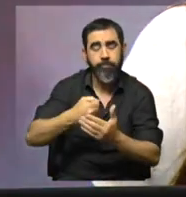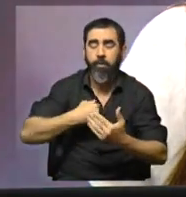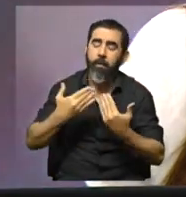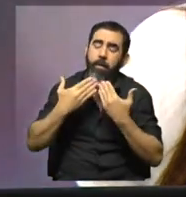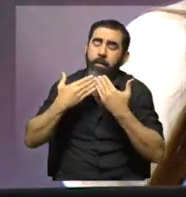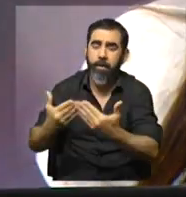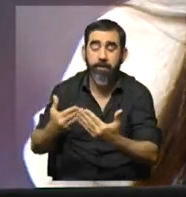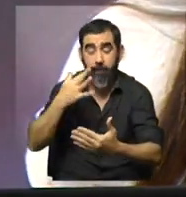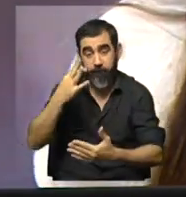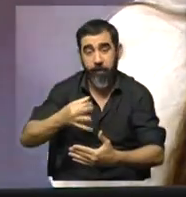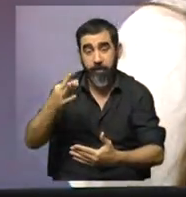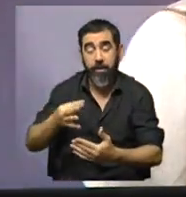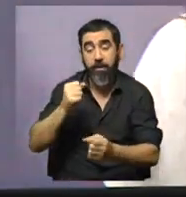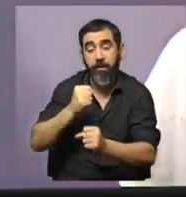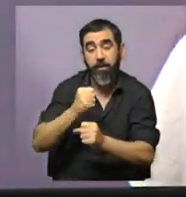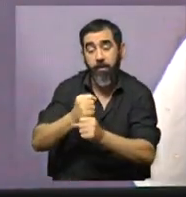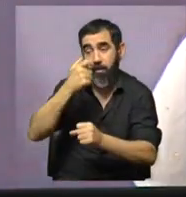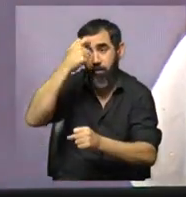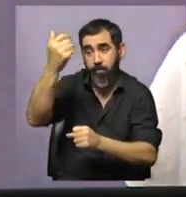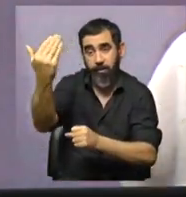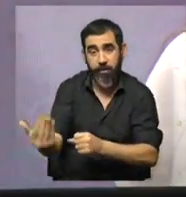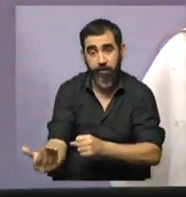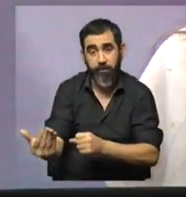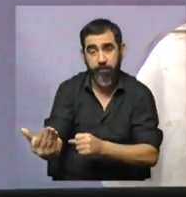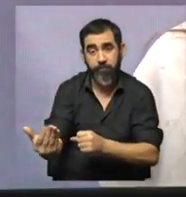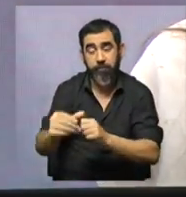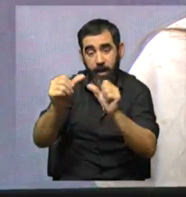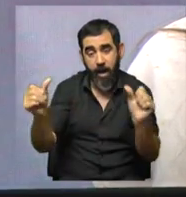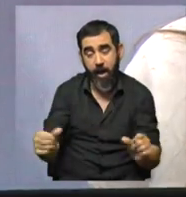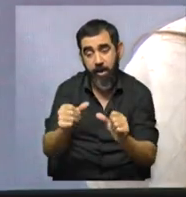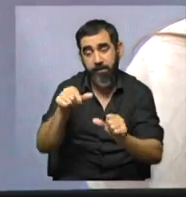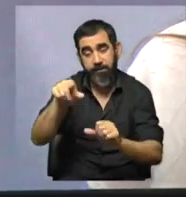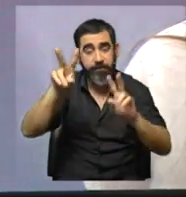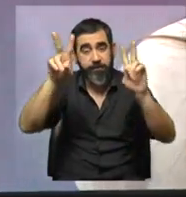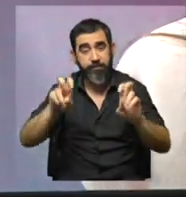agradecidos del trabajo de los científicos en ponerse a hacer esto